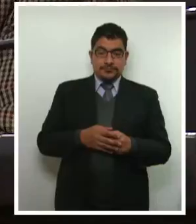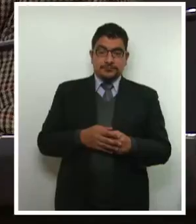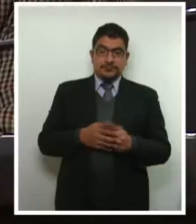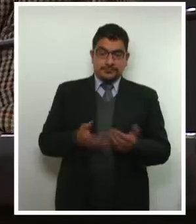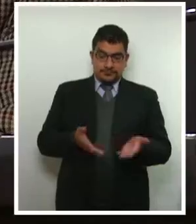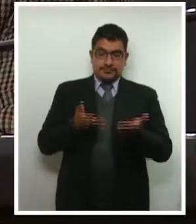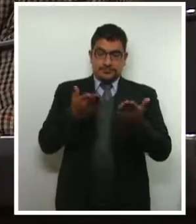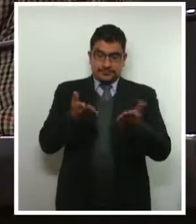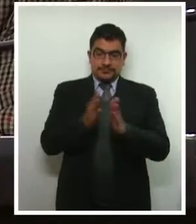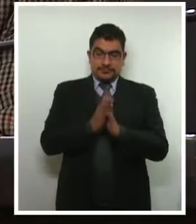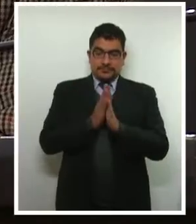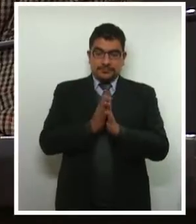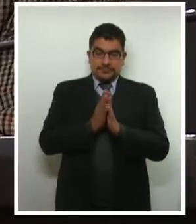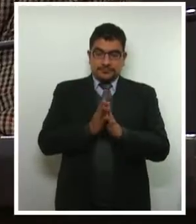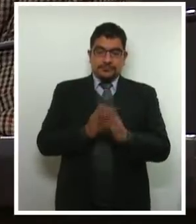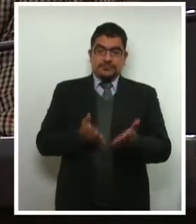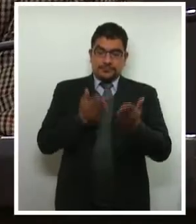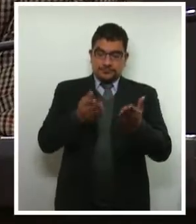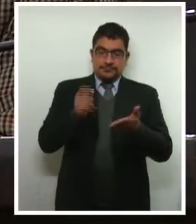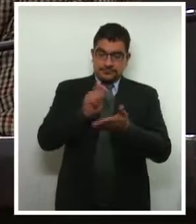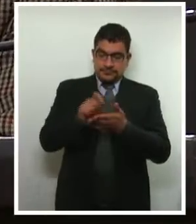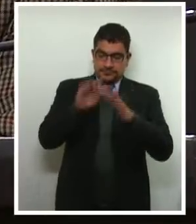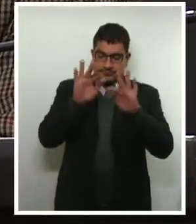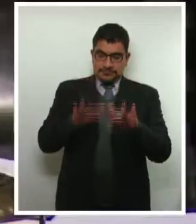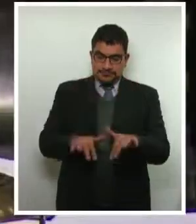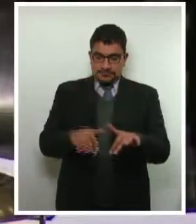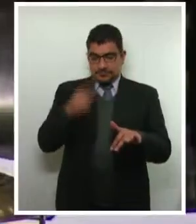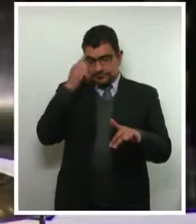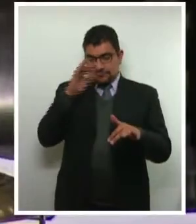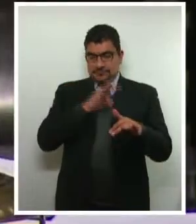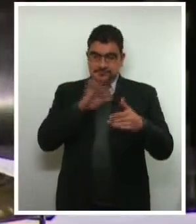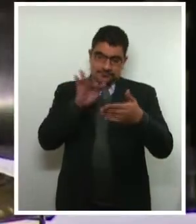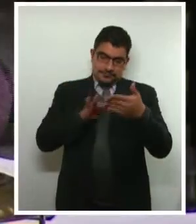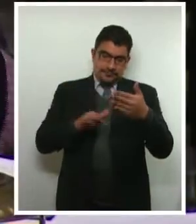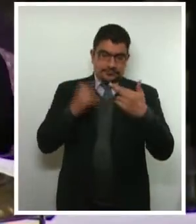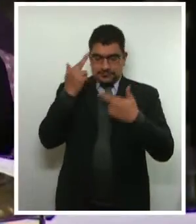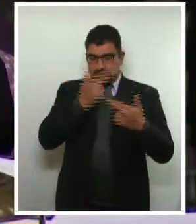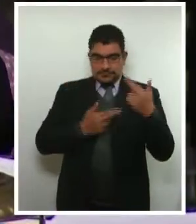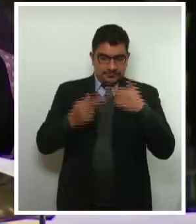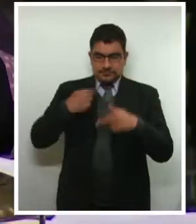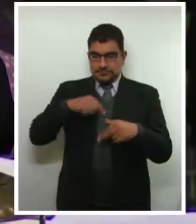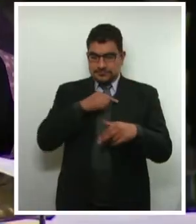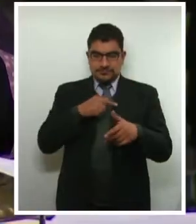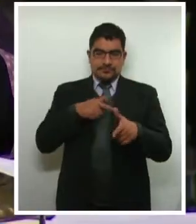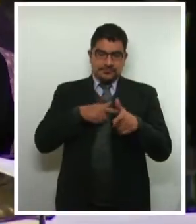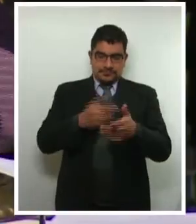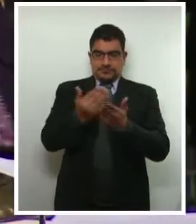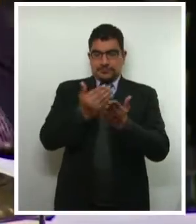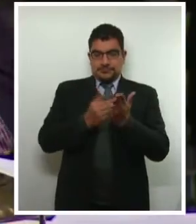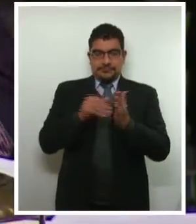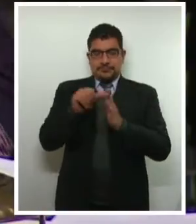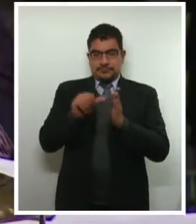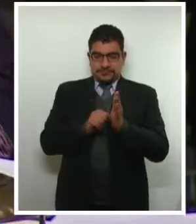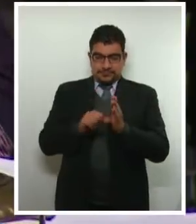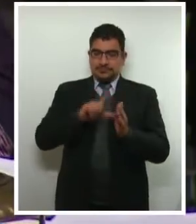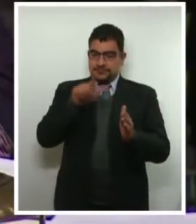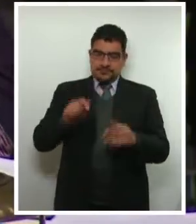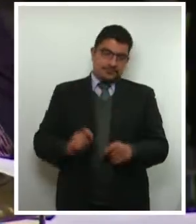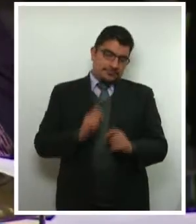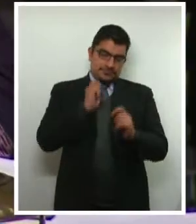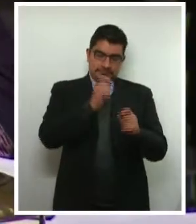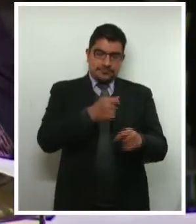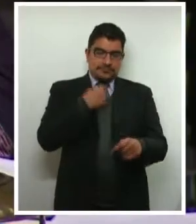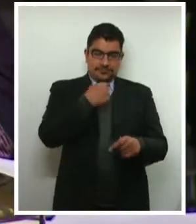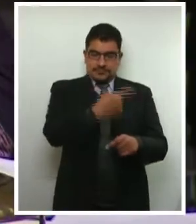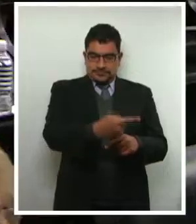Entonces le pido que nos la presente por escrito para que también nosotros la podamos revisar. Continúo con los demás artículos y le doy la